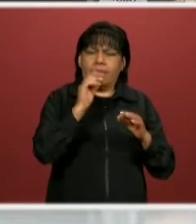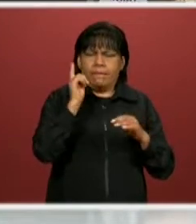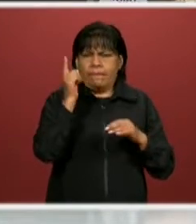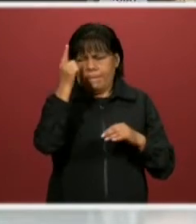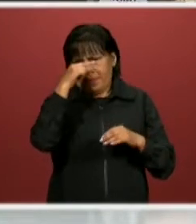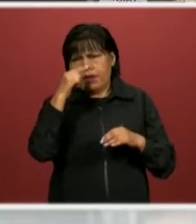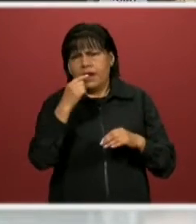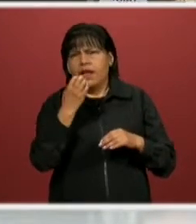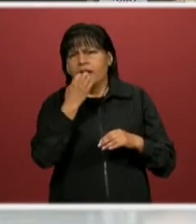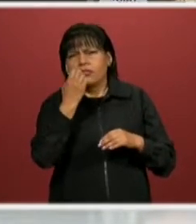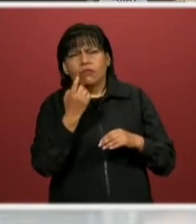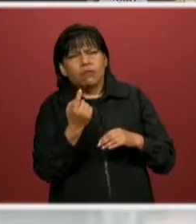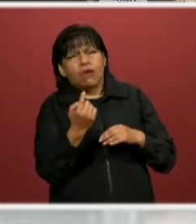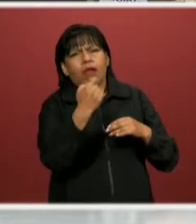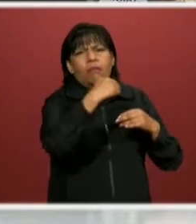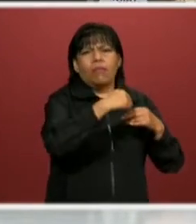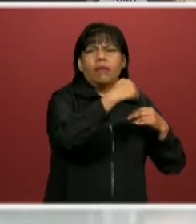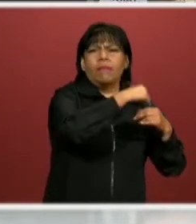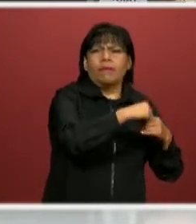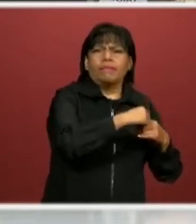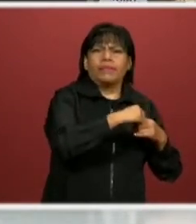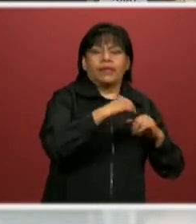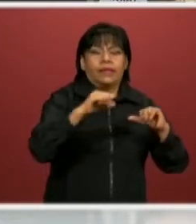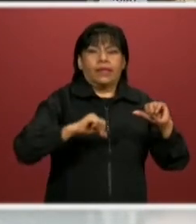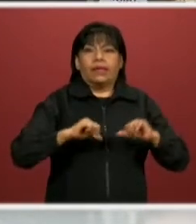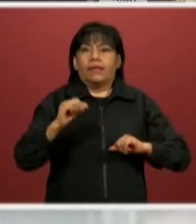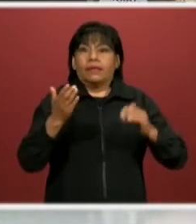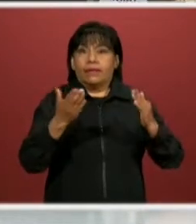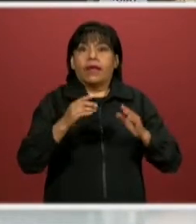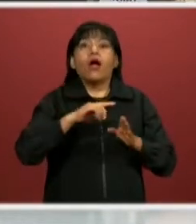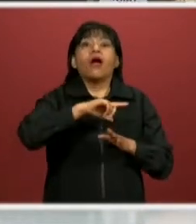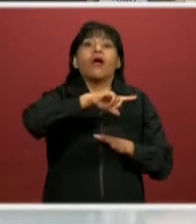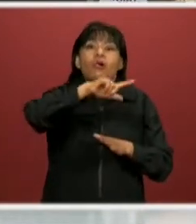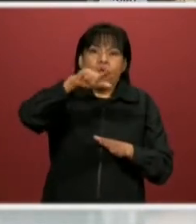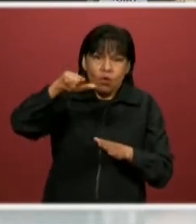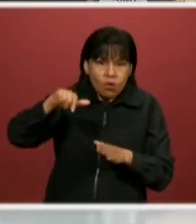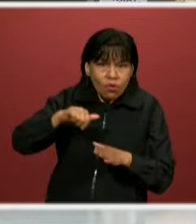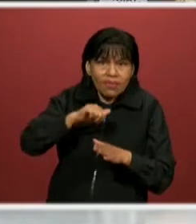poder dar lo mejor de mí en mis actividades después